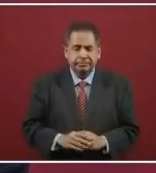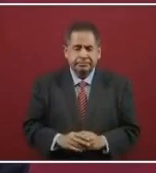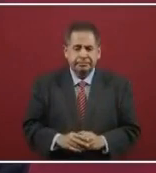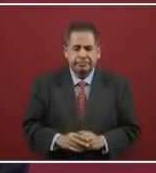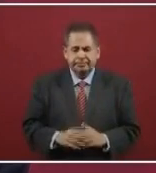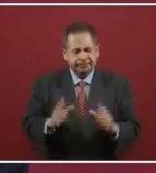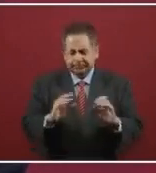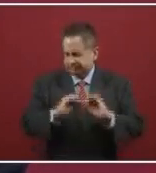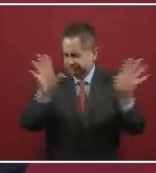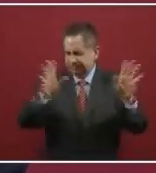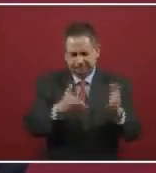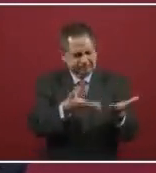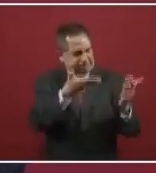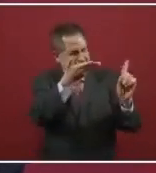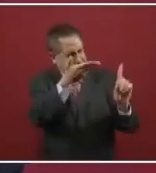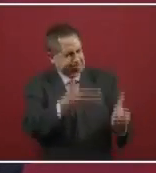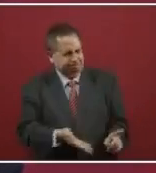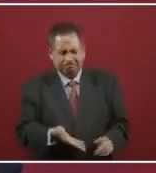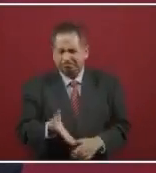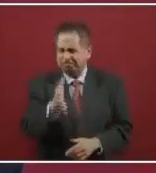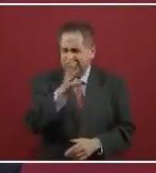una extraordinaria persona.